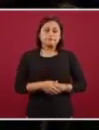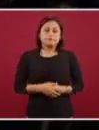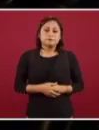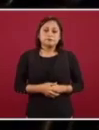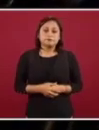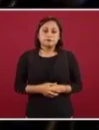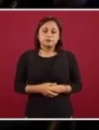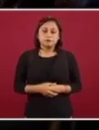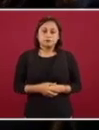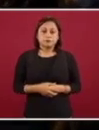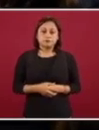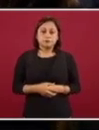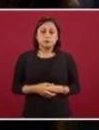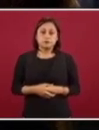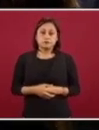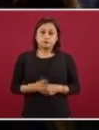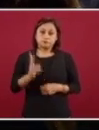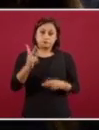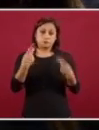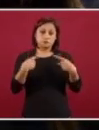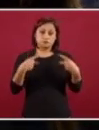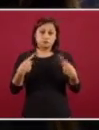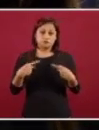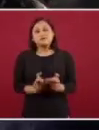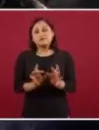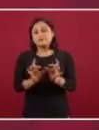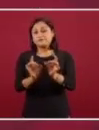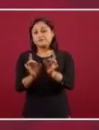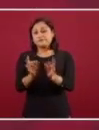no participaron en el enfrentamiento.